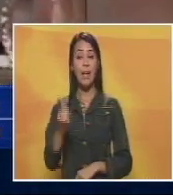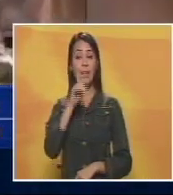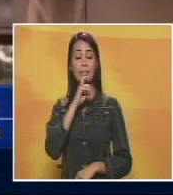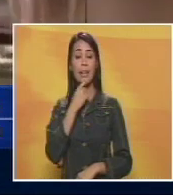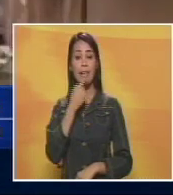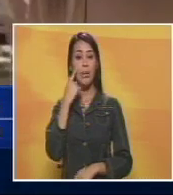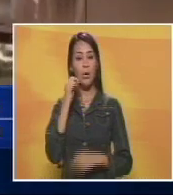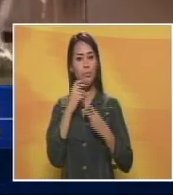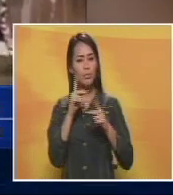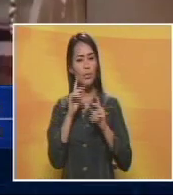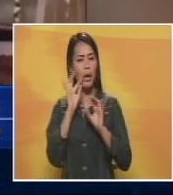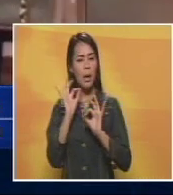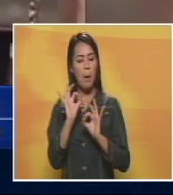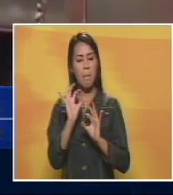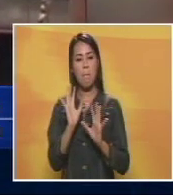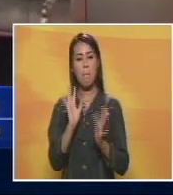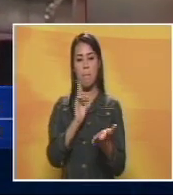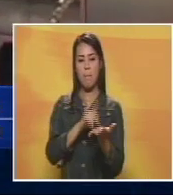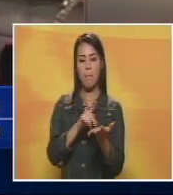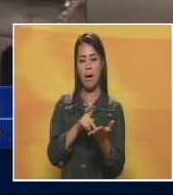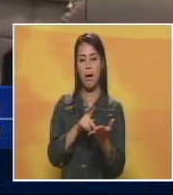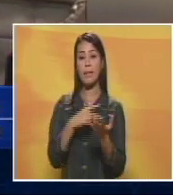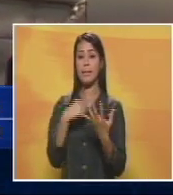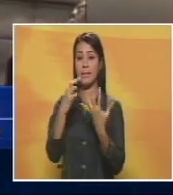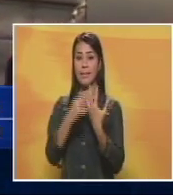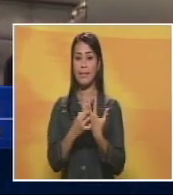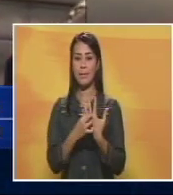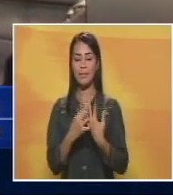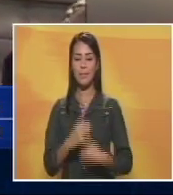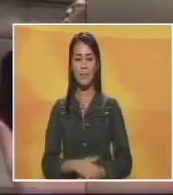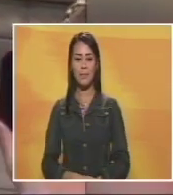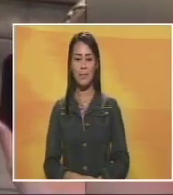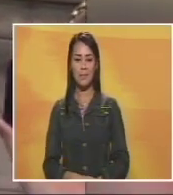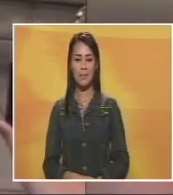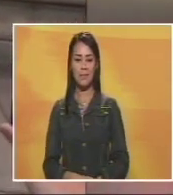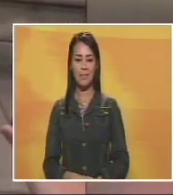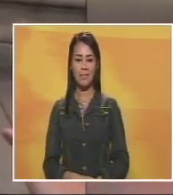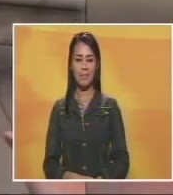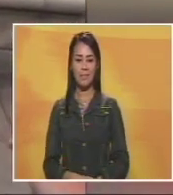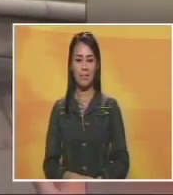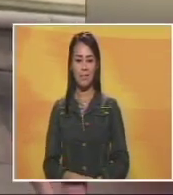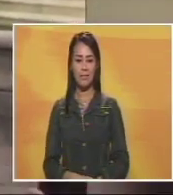secreto y aseguró que simplemente fueron a la ciudad y se casaron.